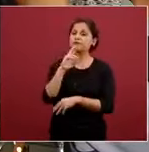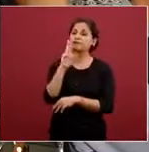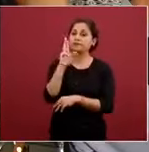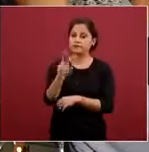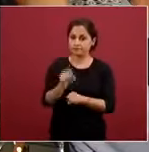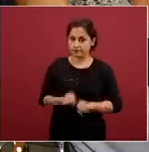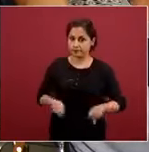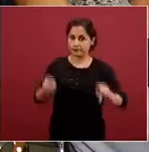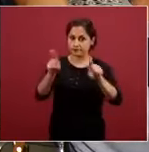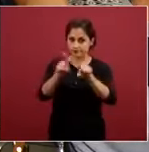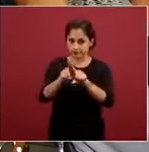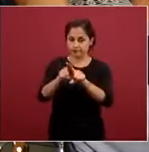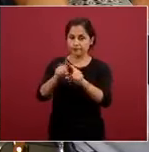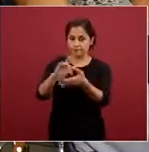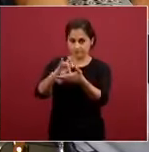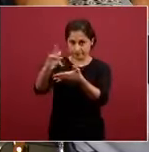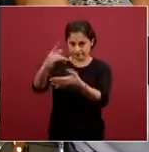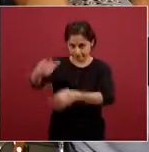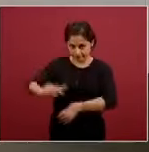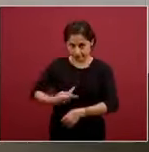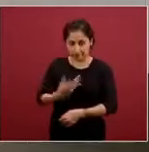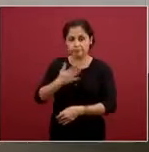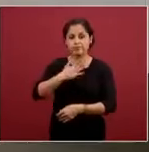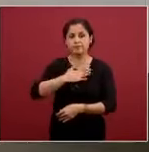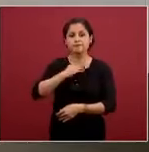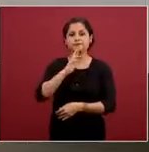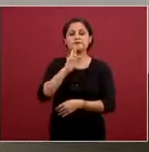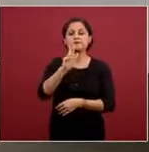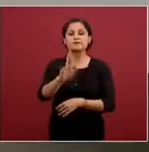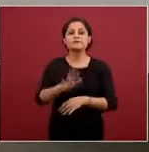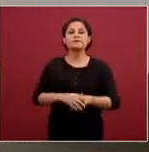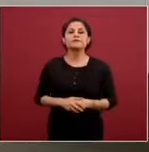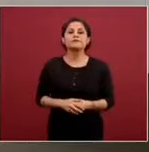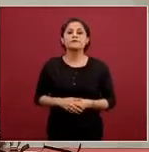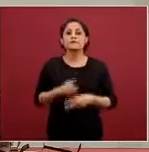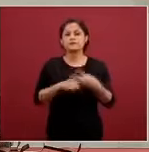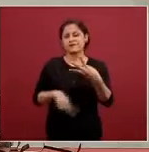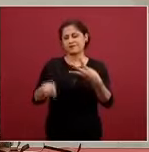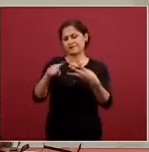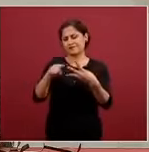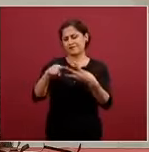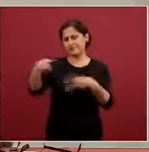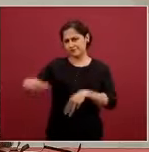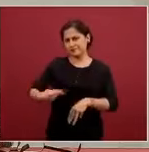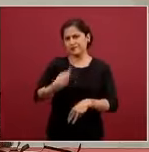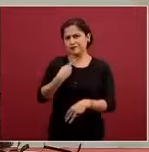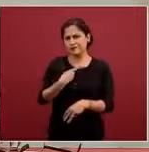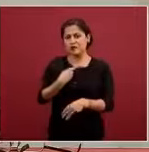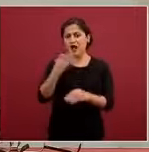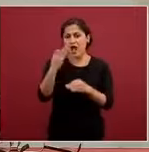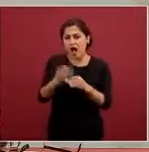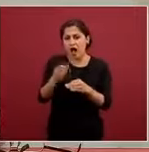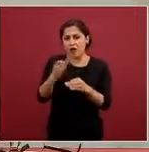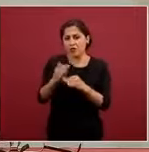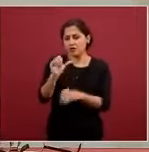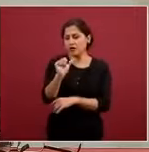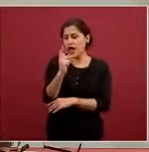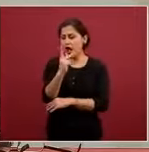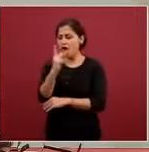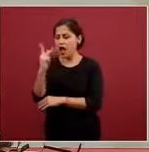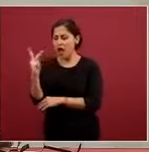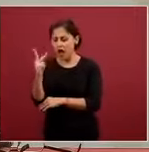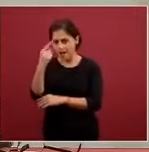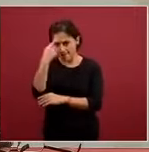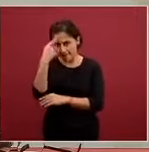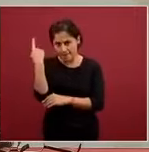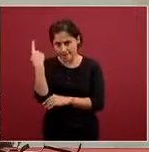las haya hecho juntas. Porque el fenómeno, su segunda pregunta es ¿por qué en este momento presentamos una aplicación donde Susana